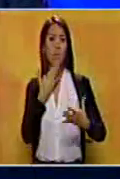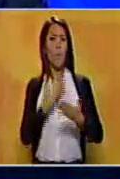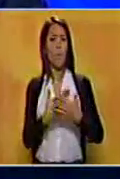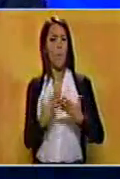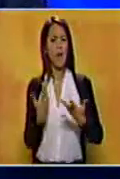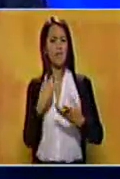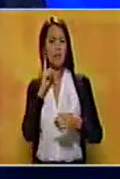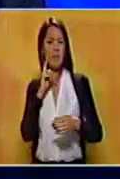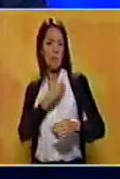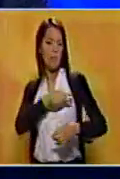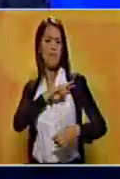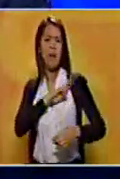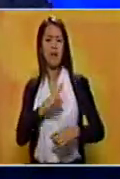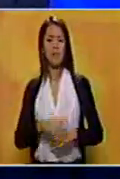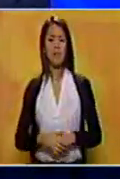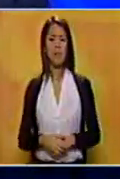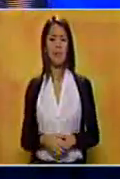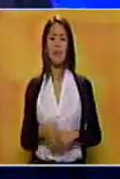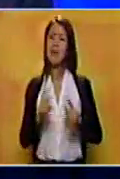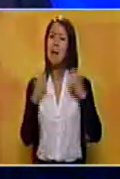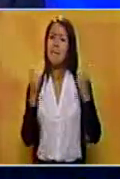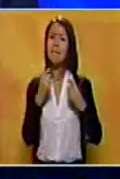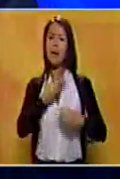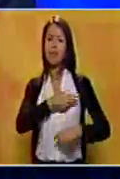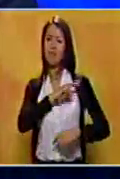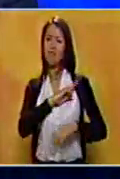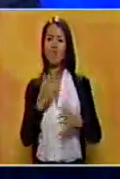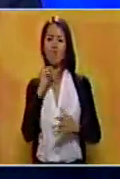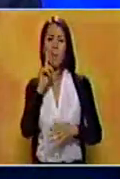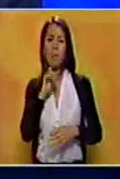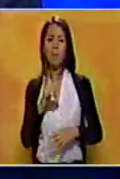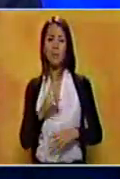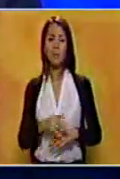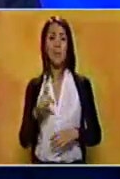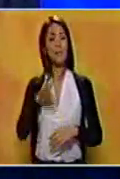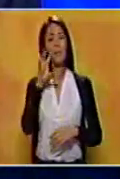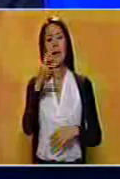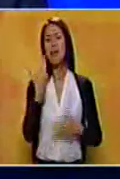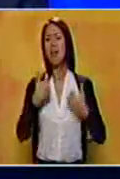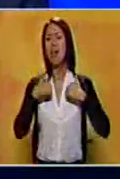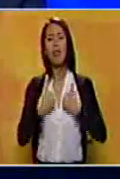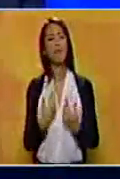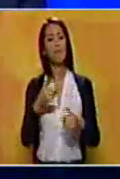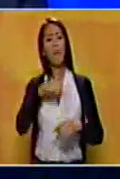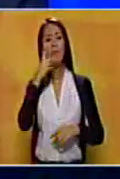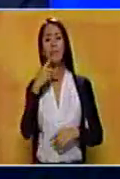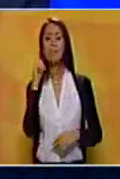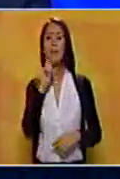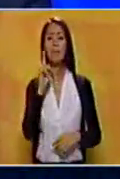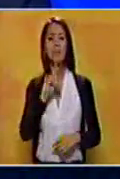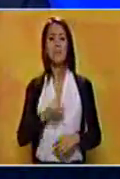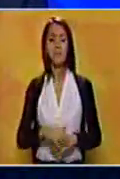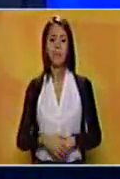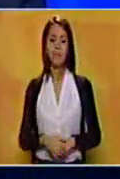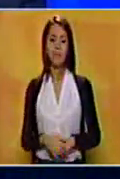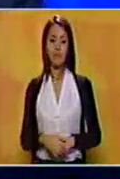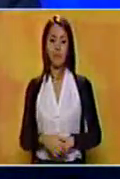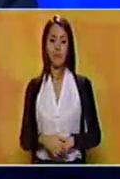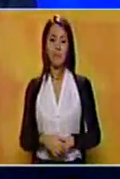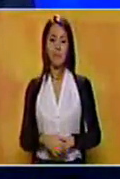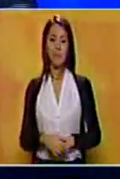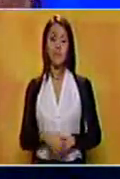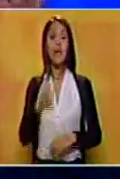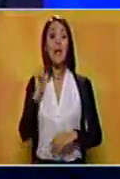dos propuestas de campañas llenas de mentir y este país yo creo que está ya hastiado y cansado de la política de la mentira el